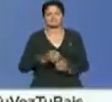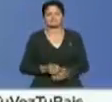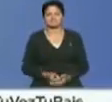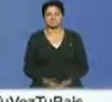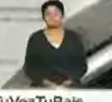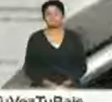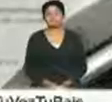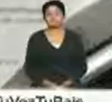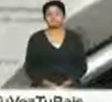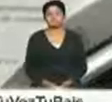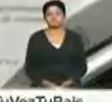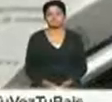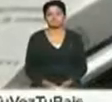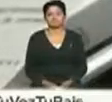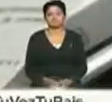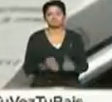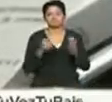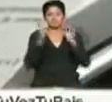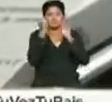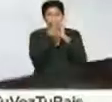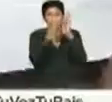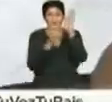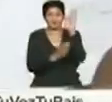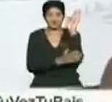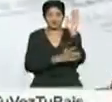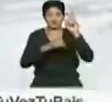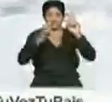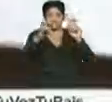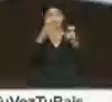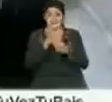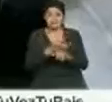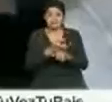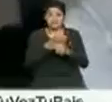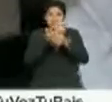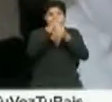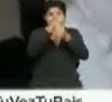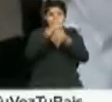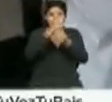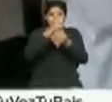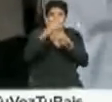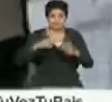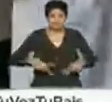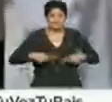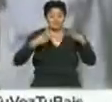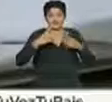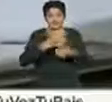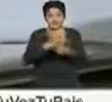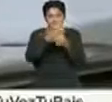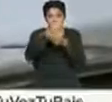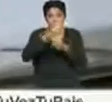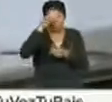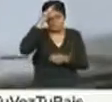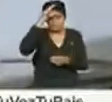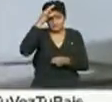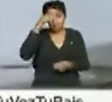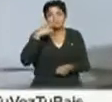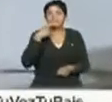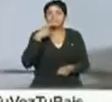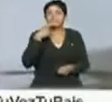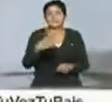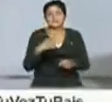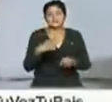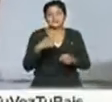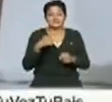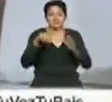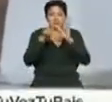jefe de Estado. El proyecto reformatorio a la Ley de Seguros Médicos y Medicina Prepagada, aprobado por la Asamblea, plantea que